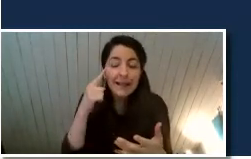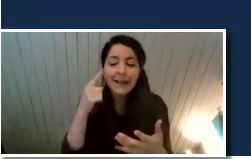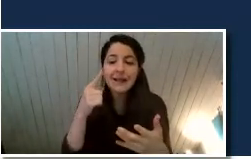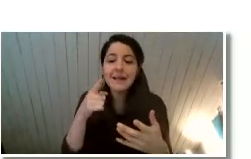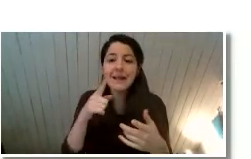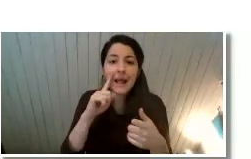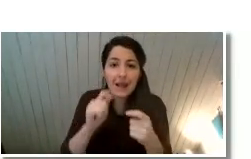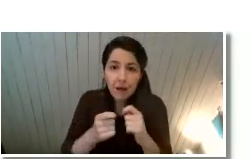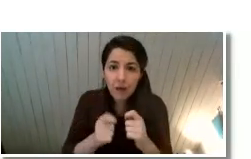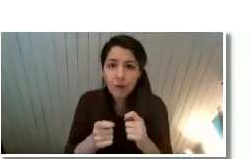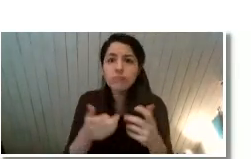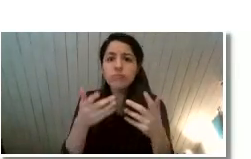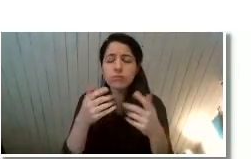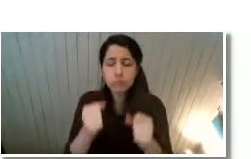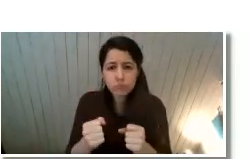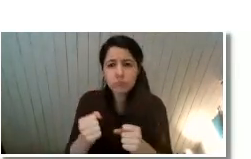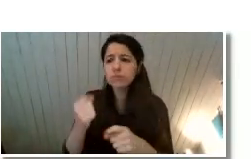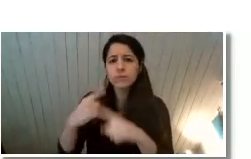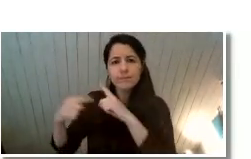más adelante.